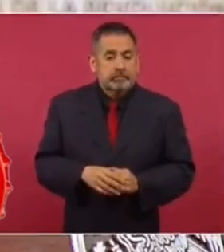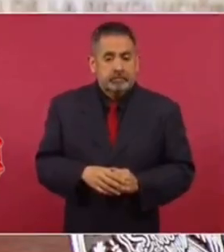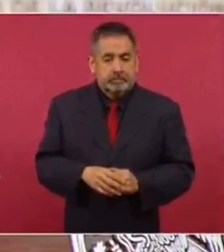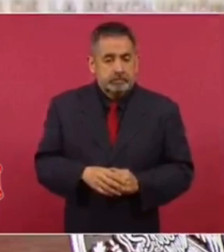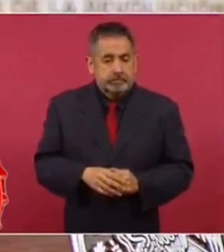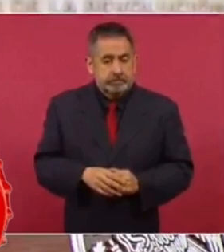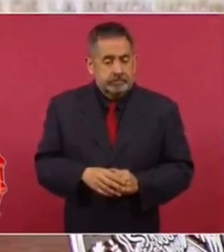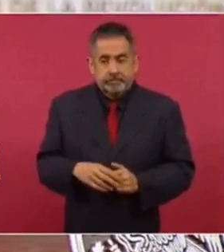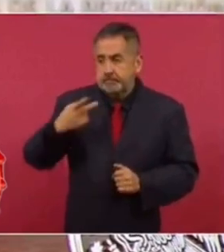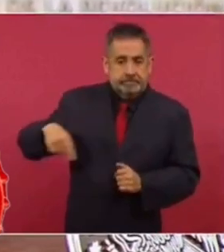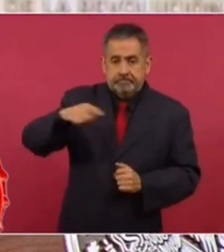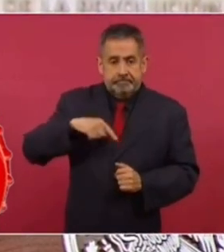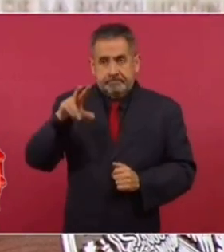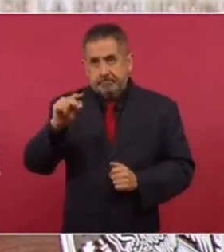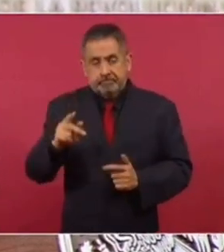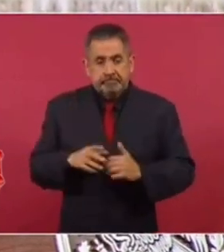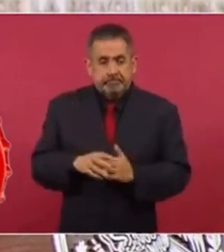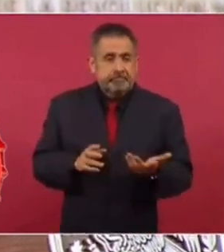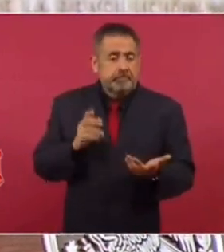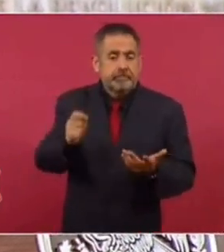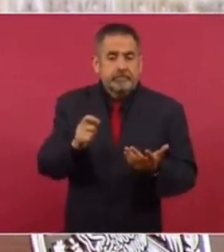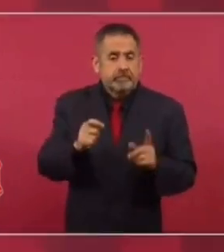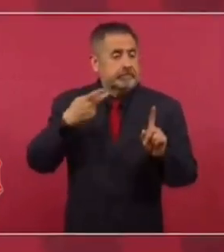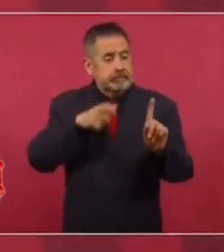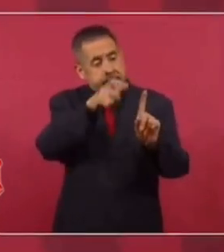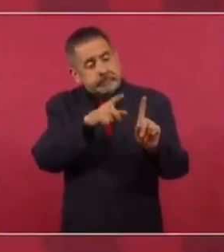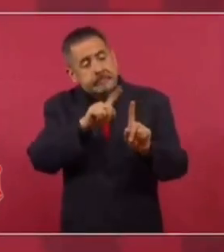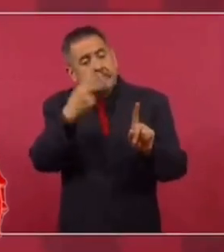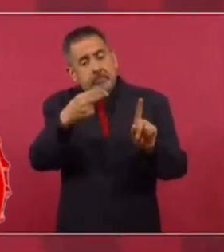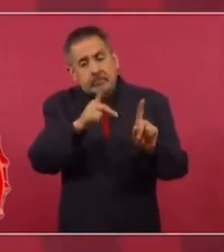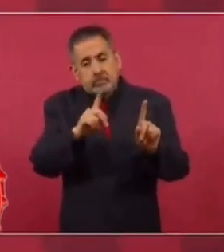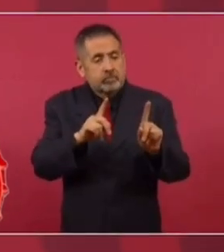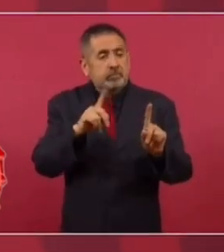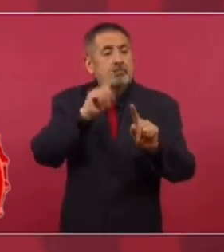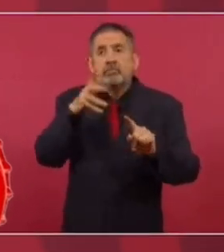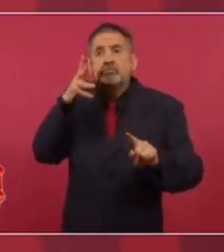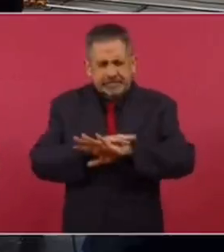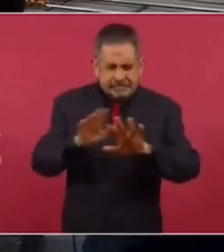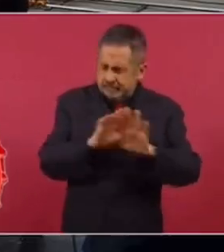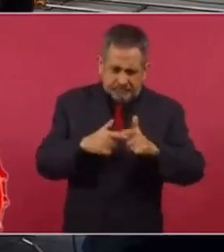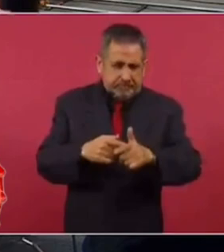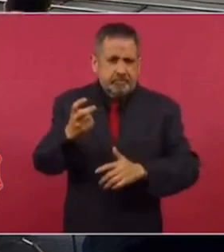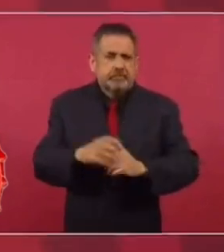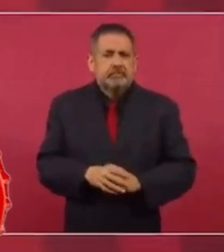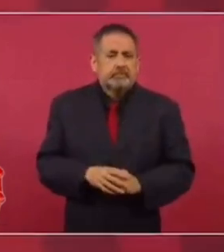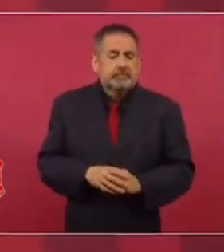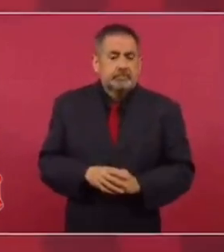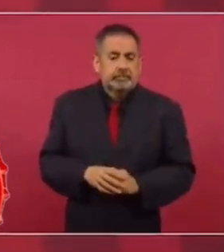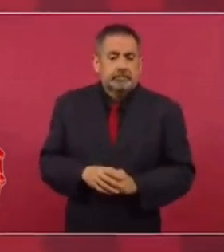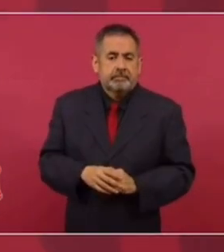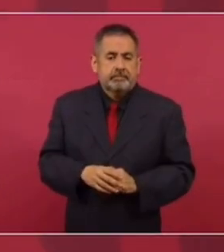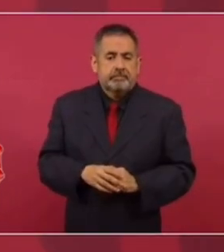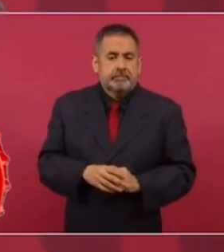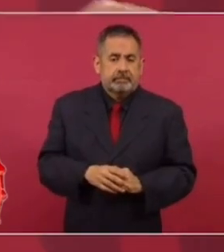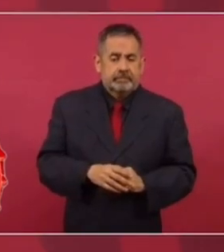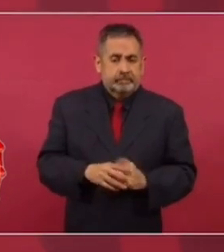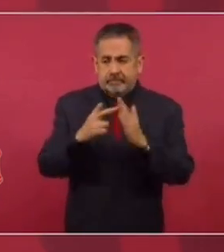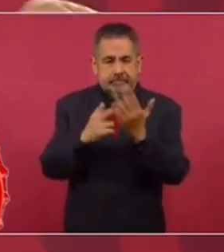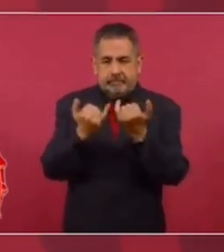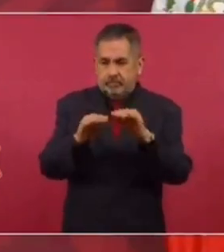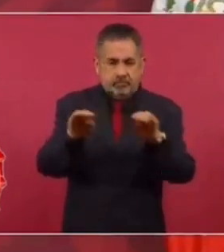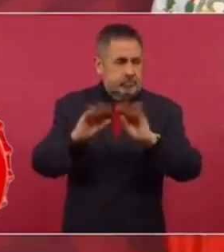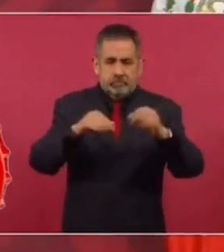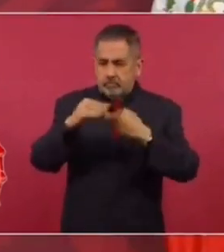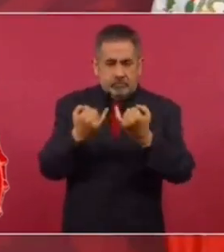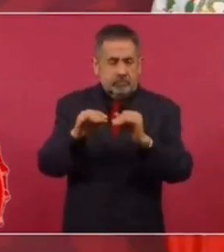no está solo por los candidatos. La gente está por el proyecto. Por eso es reglas